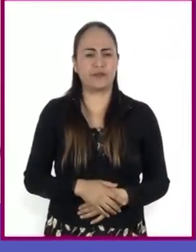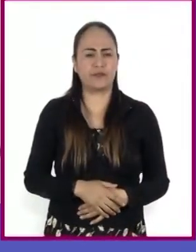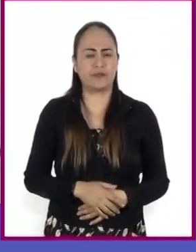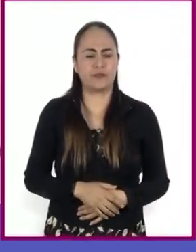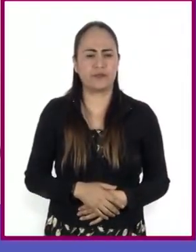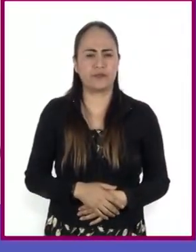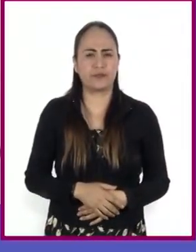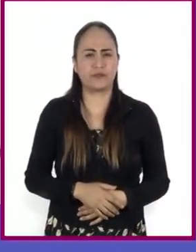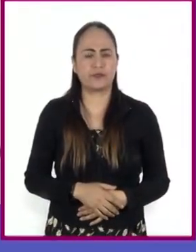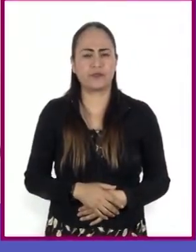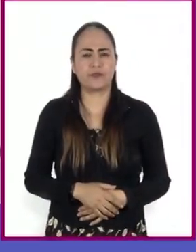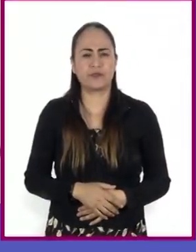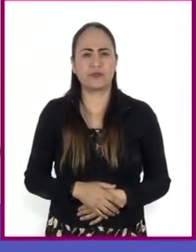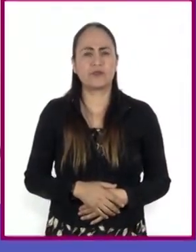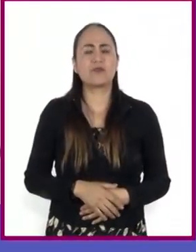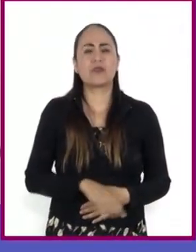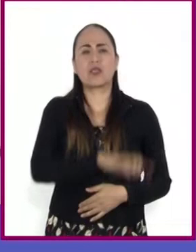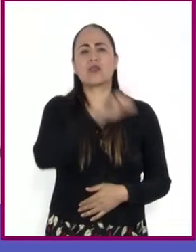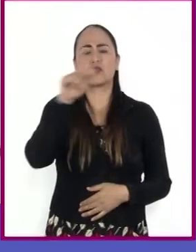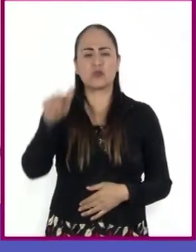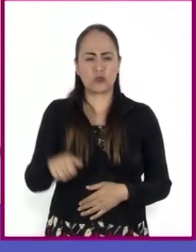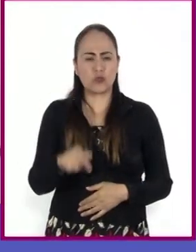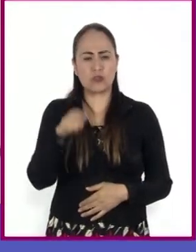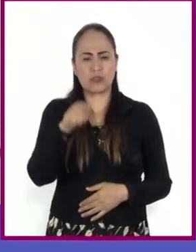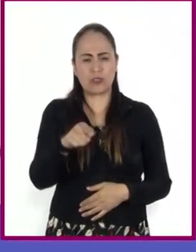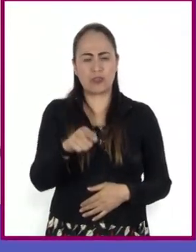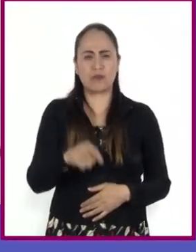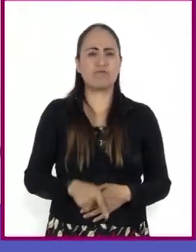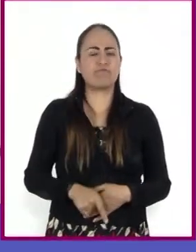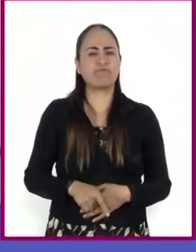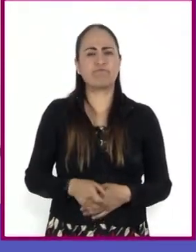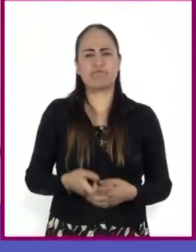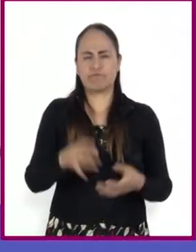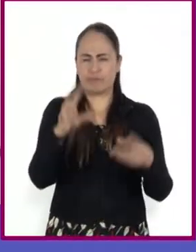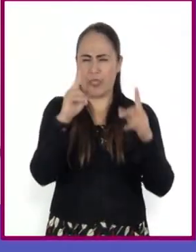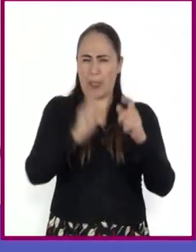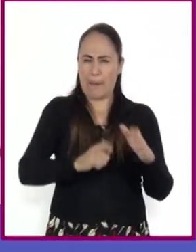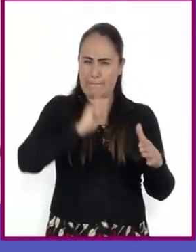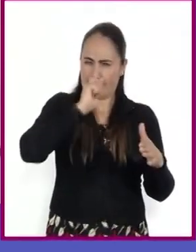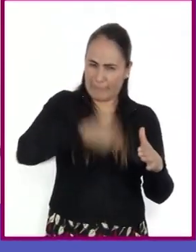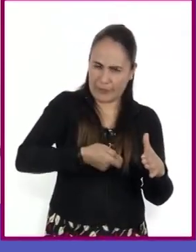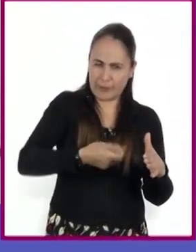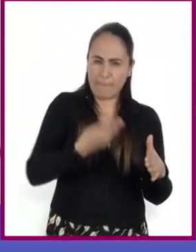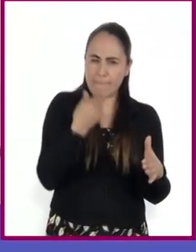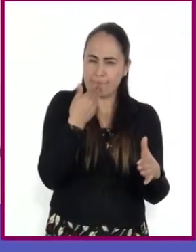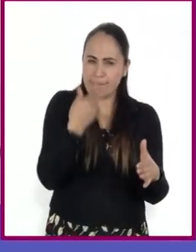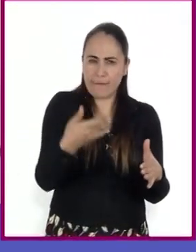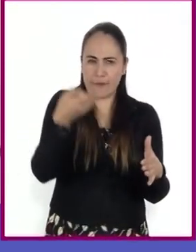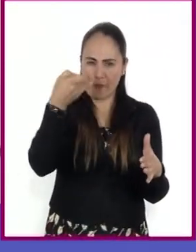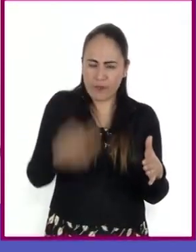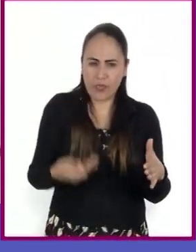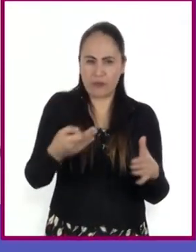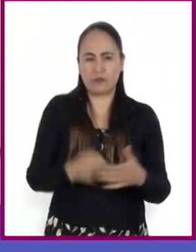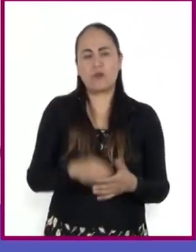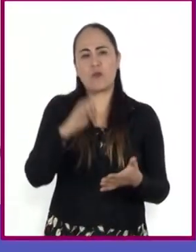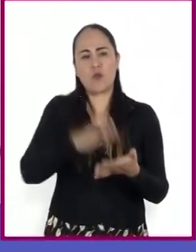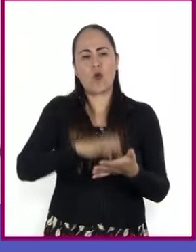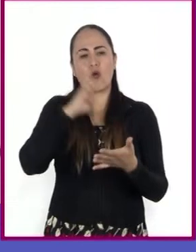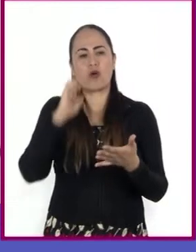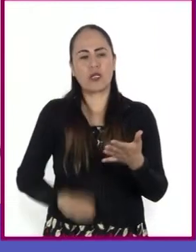Entonces, habremos de preparar una definición formal. Por ejemplo, la siguiente definición